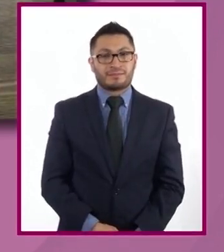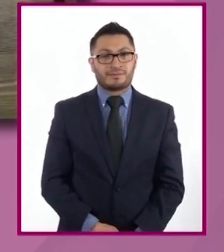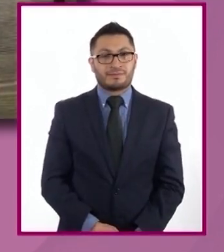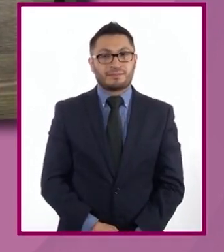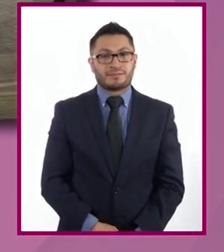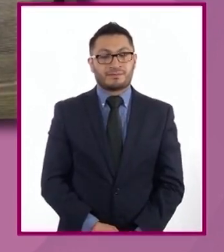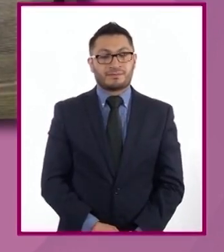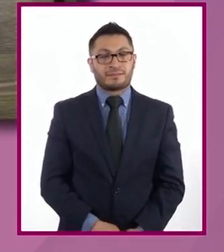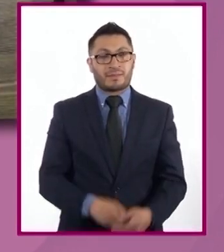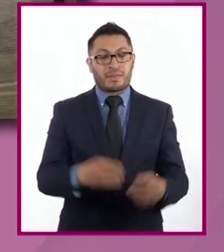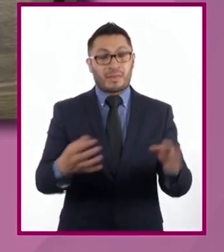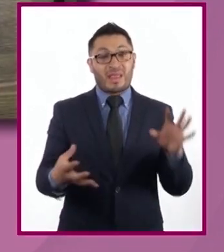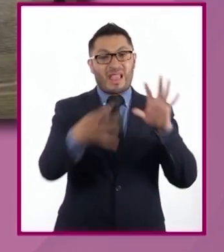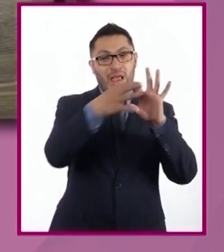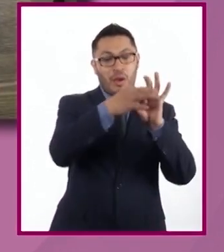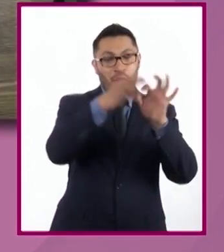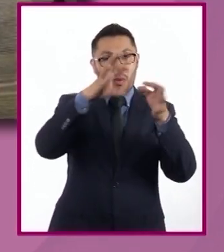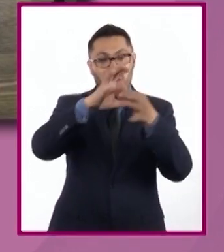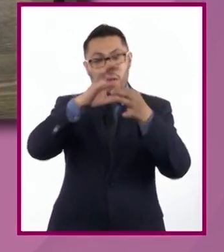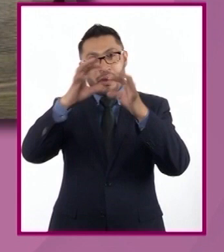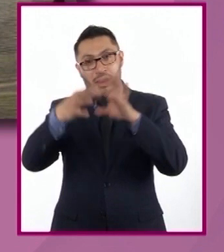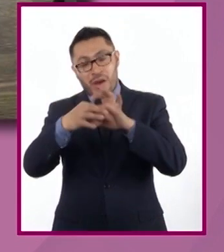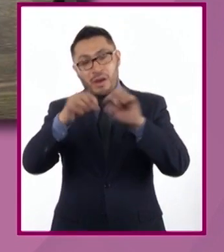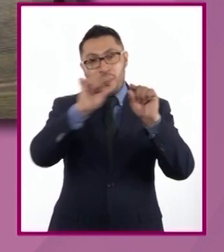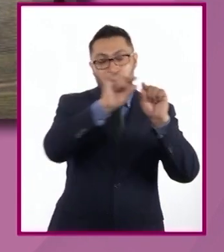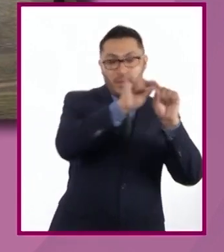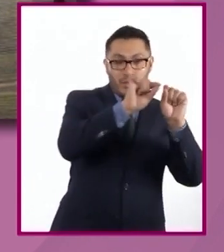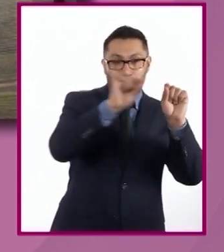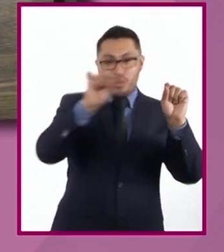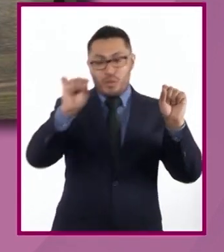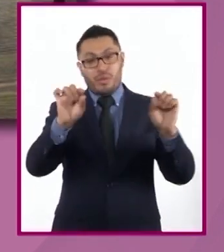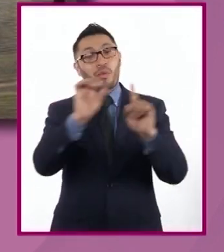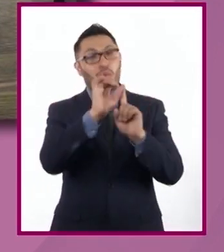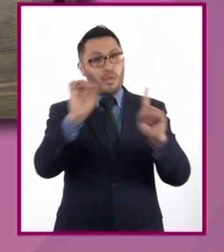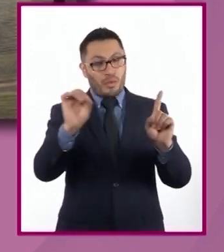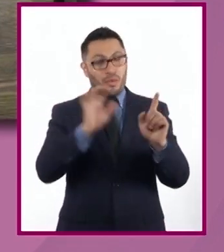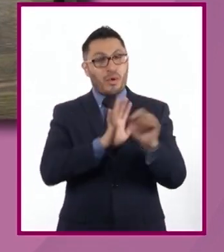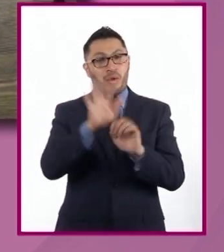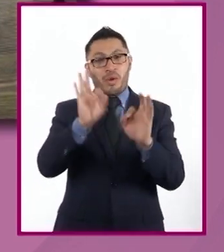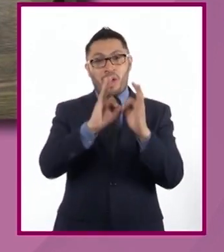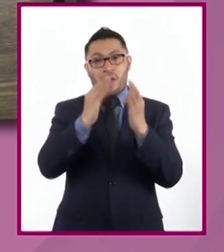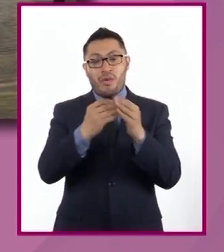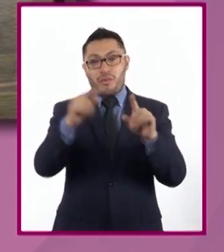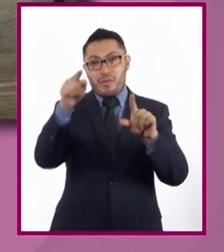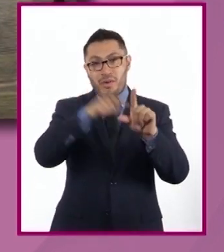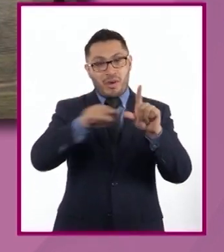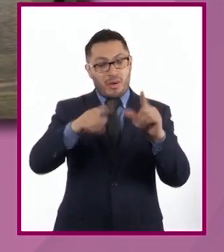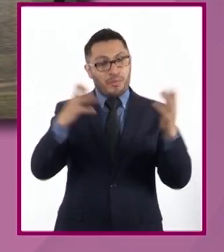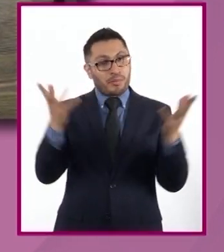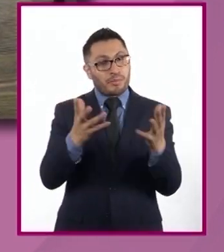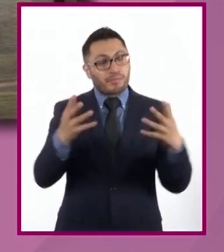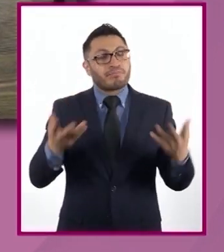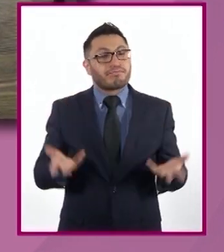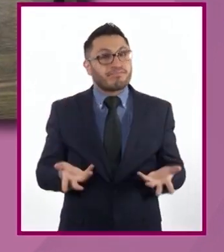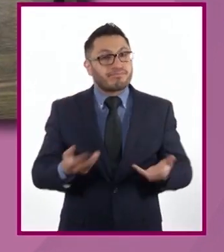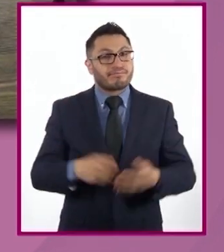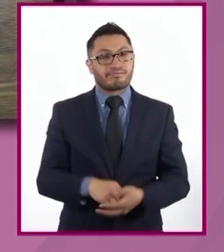Al unir los vértices del triángulo de manera consecutiva, ¿qué tipo de ángulo se forma?